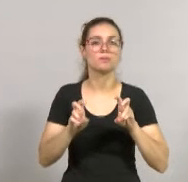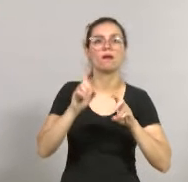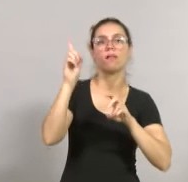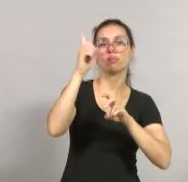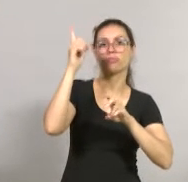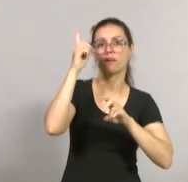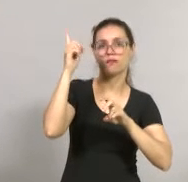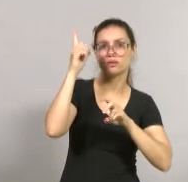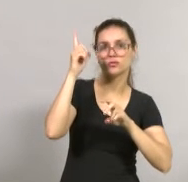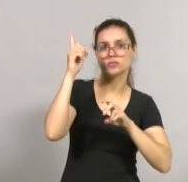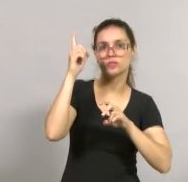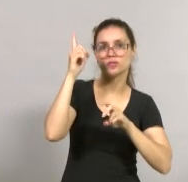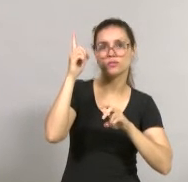ecosistema,